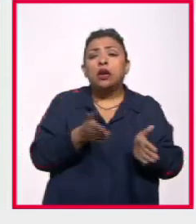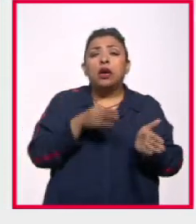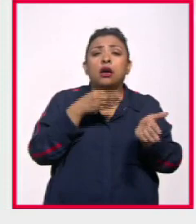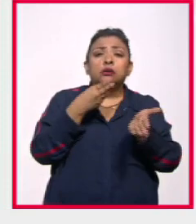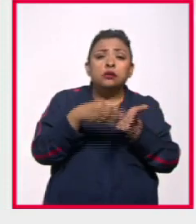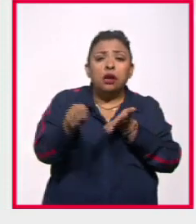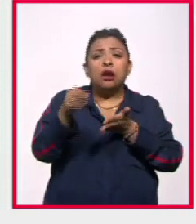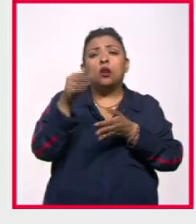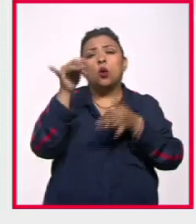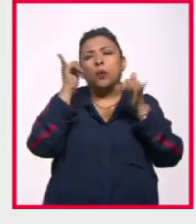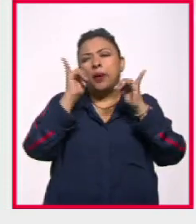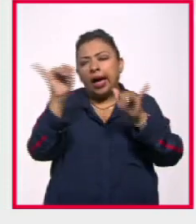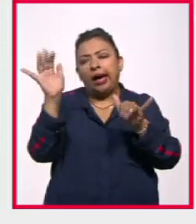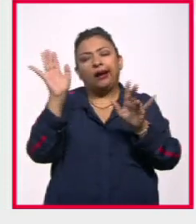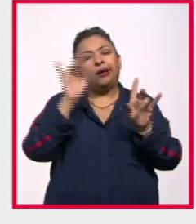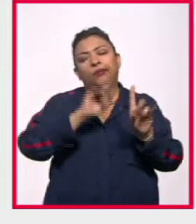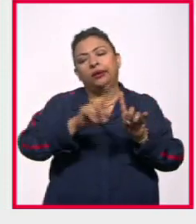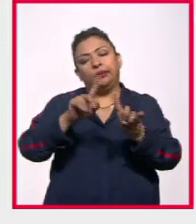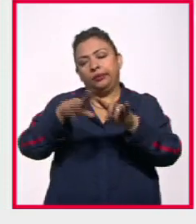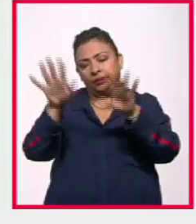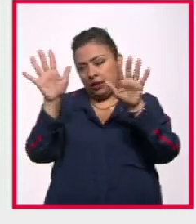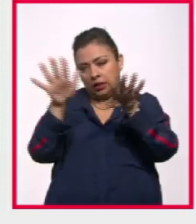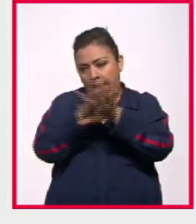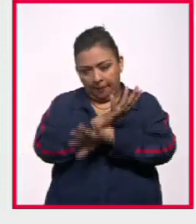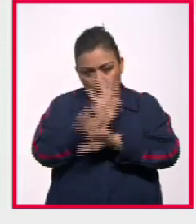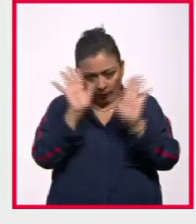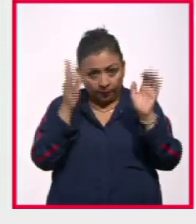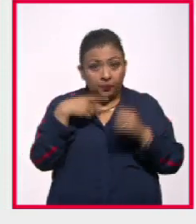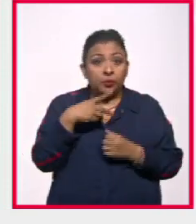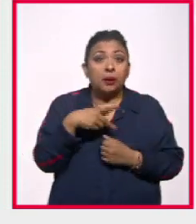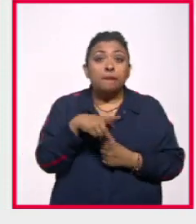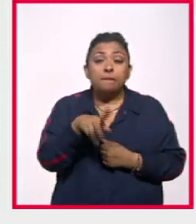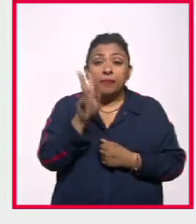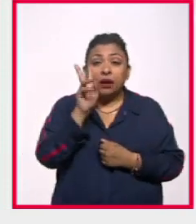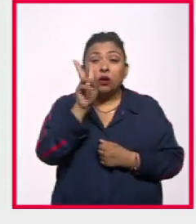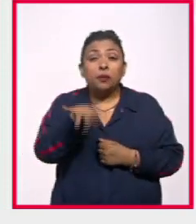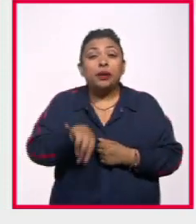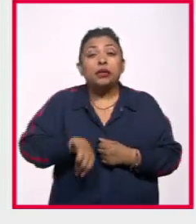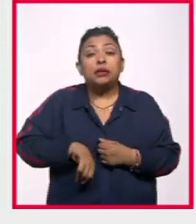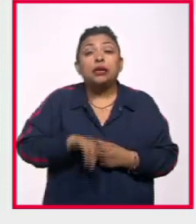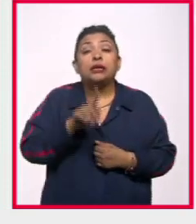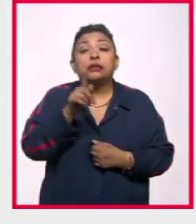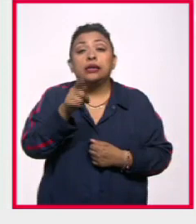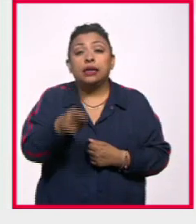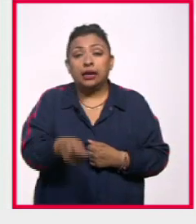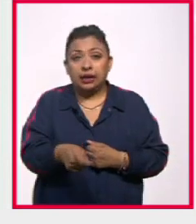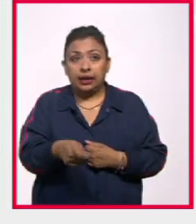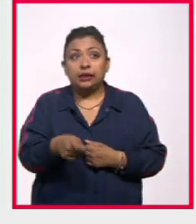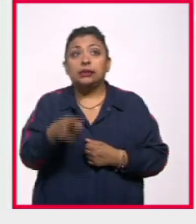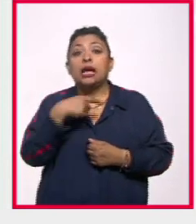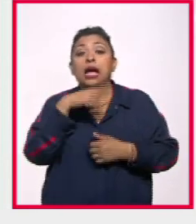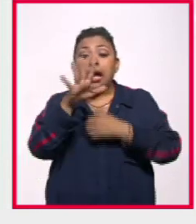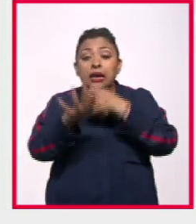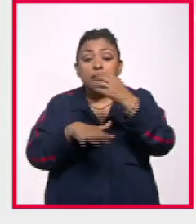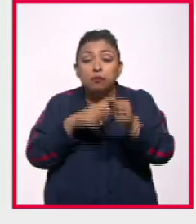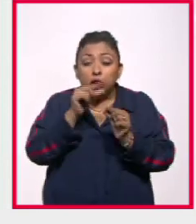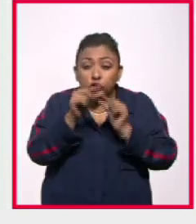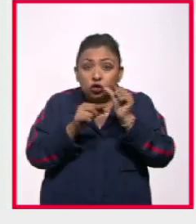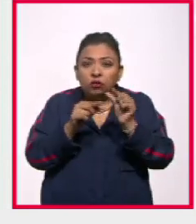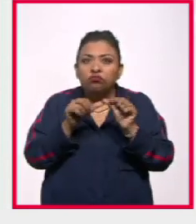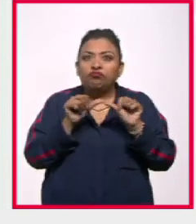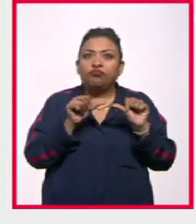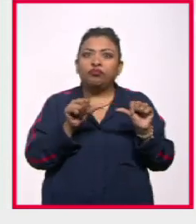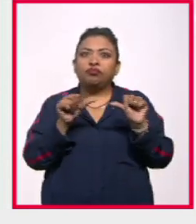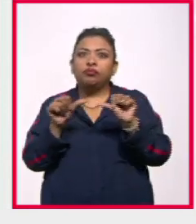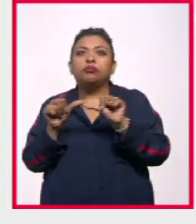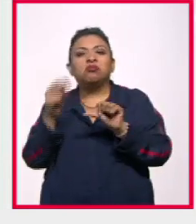vaca, etcétera, etcétera, ¿no? Pero lo que es muy interesante es que los insectos han sobrevivido